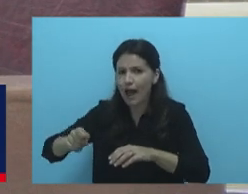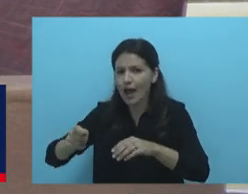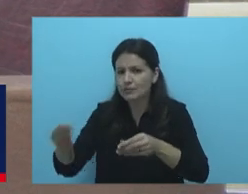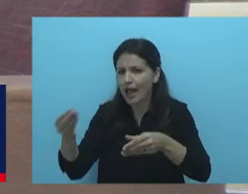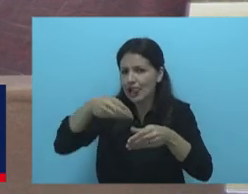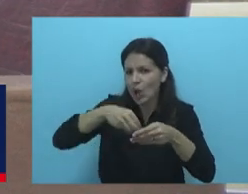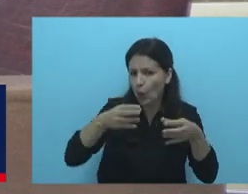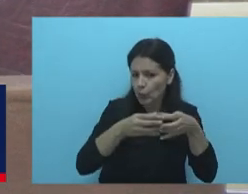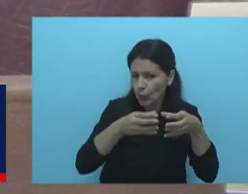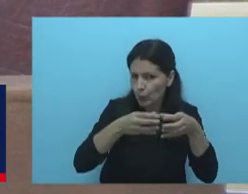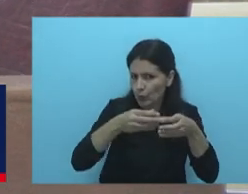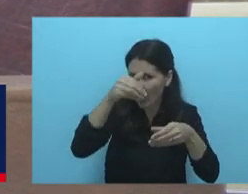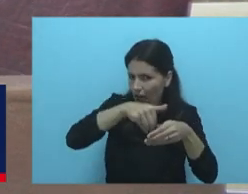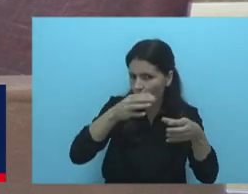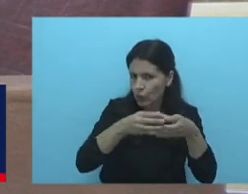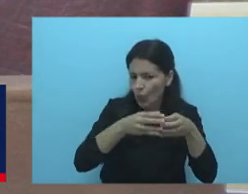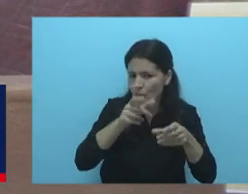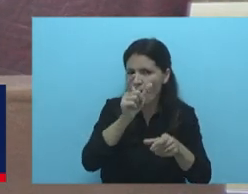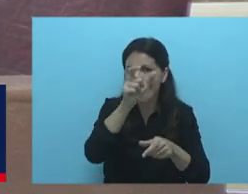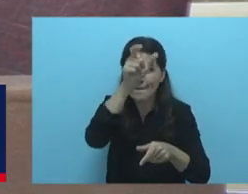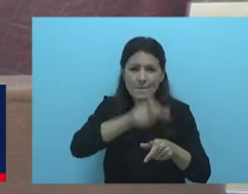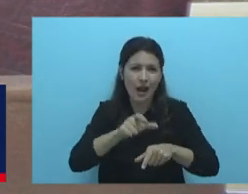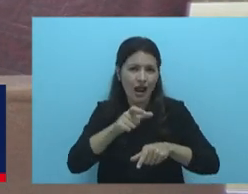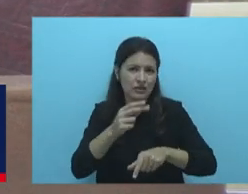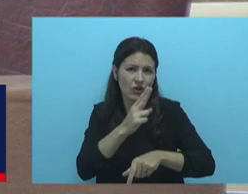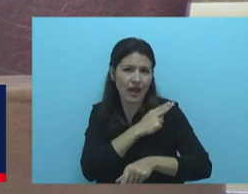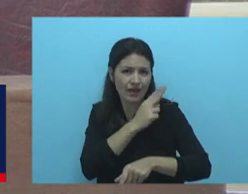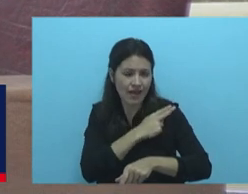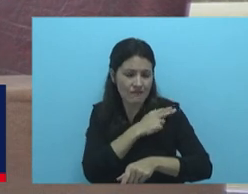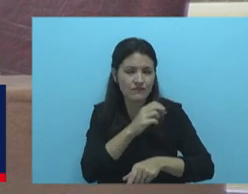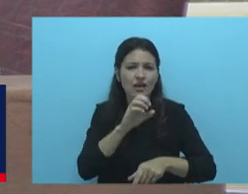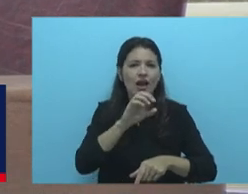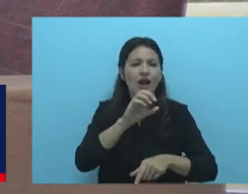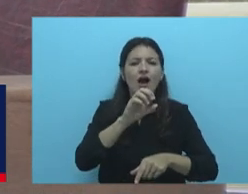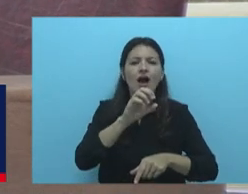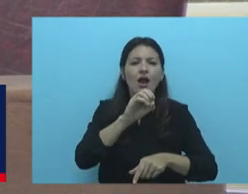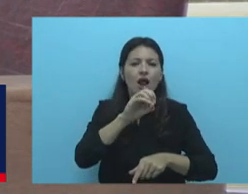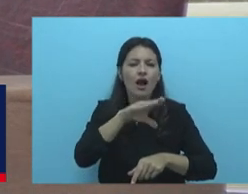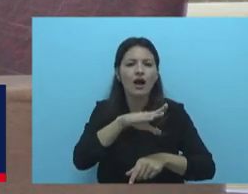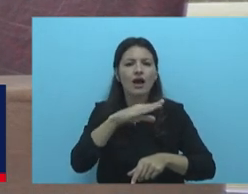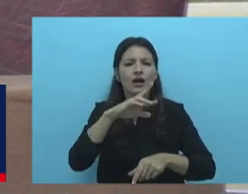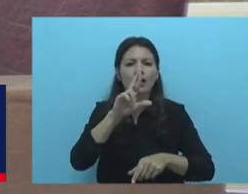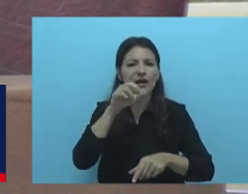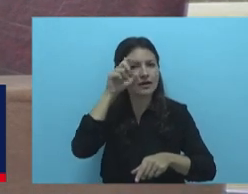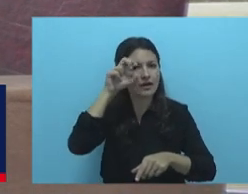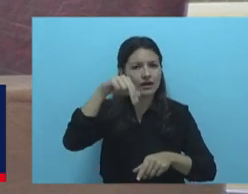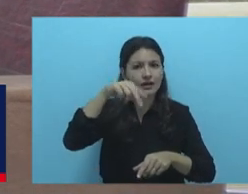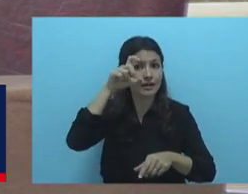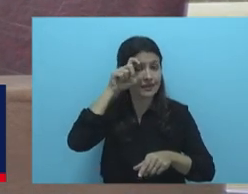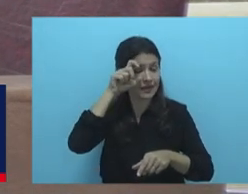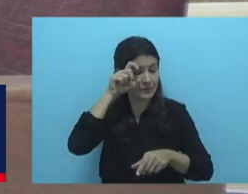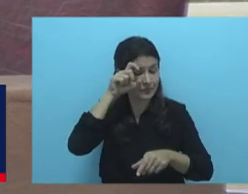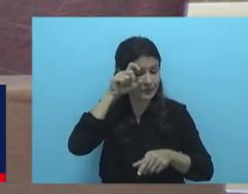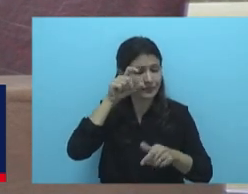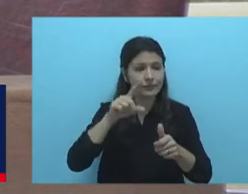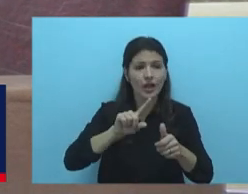Ungaro. La banda de René Ungaro, junto a la banda de los Funes, disputaban el territorio en el Fonavi municipal